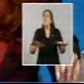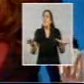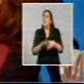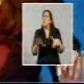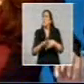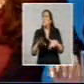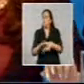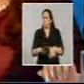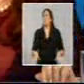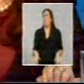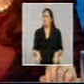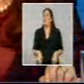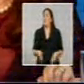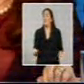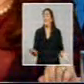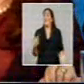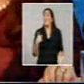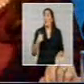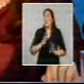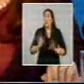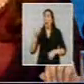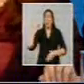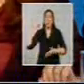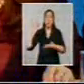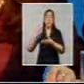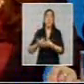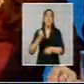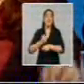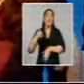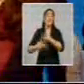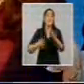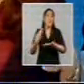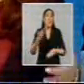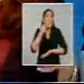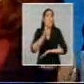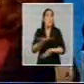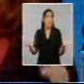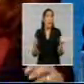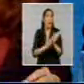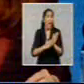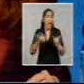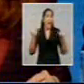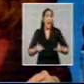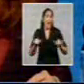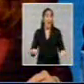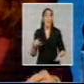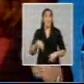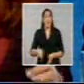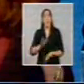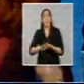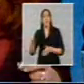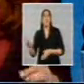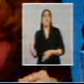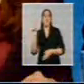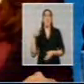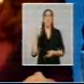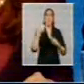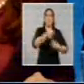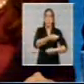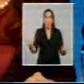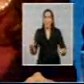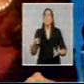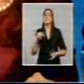Y de eso algo podemos decir. Por eso, esta línea de créditos, que va a tener una